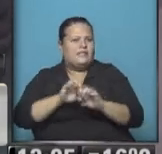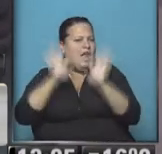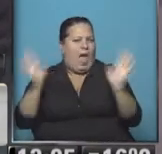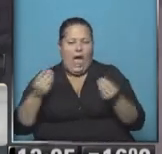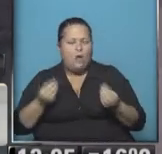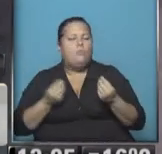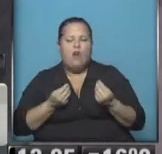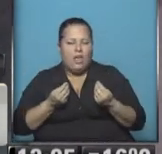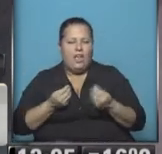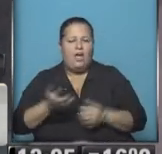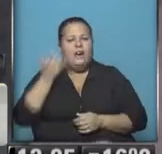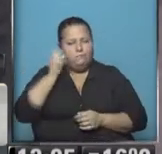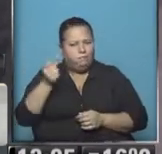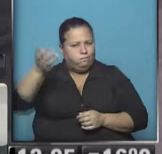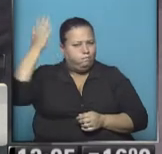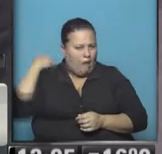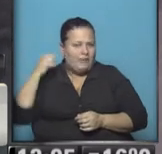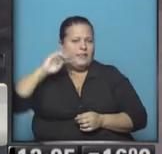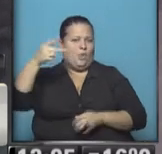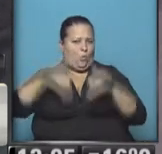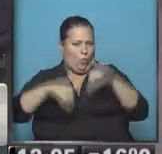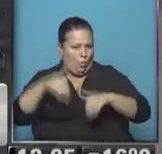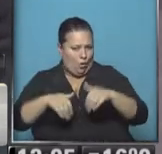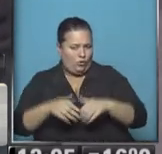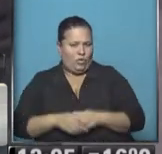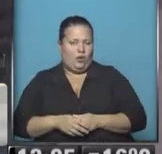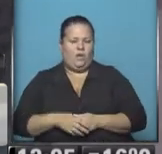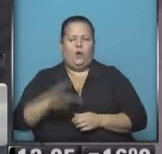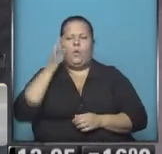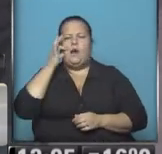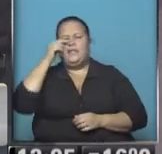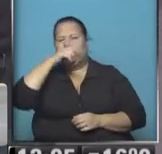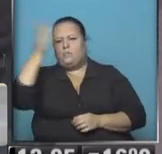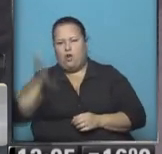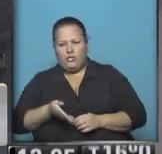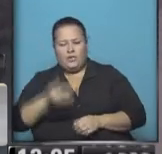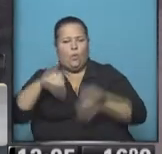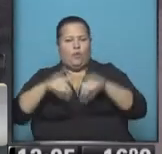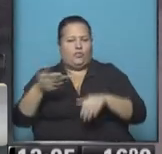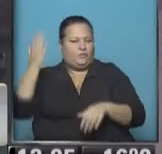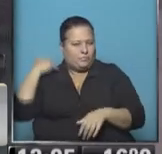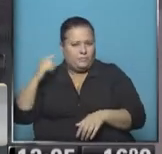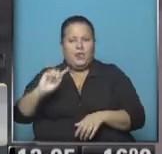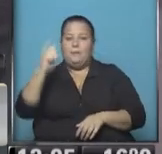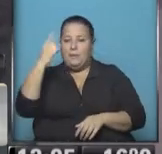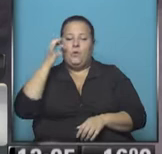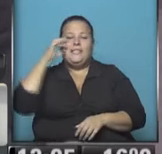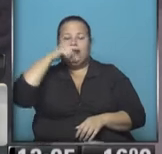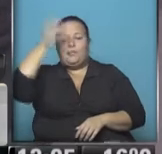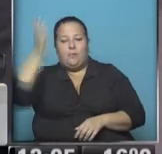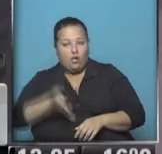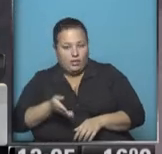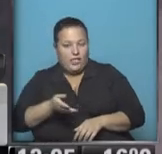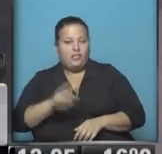claro? Porque ya hubo antes balotaje con un 47% la elección pasada. En la primera vuelta hubo 47%